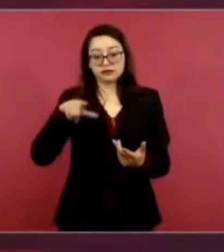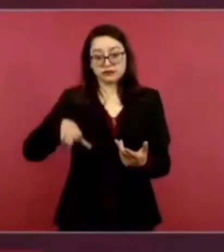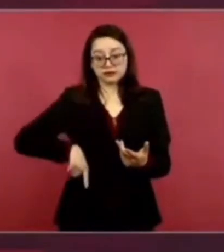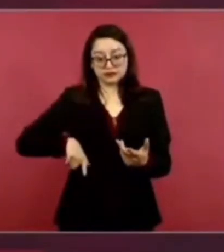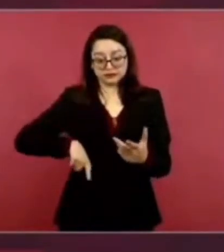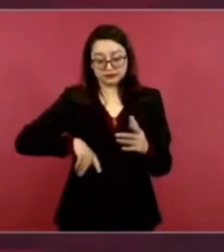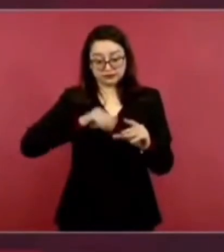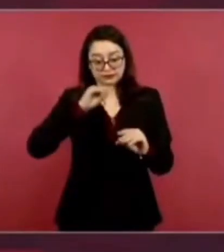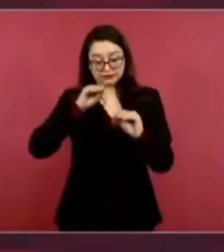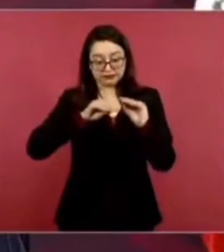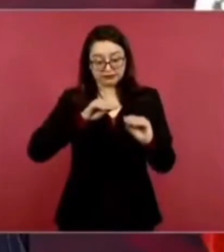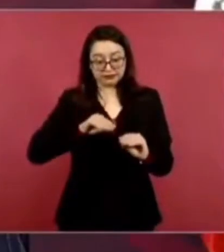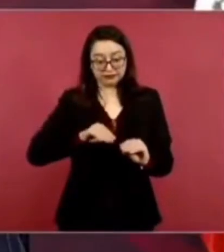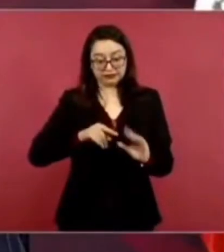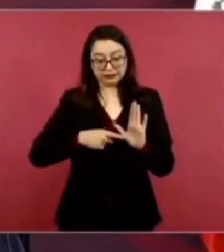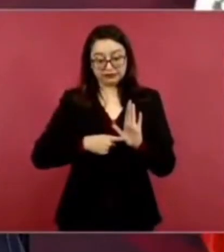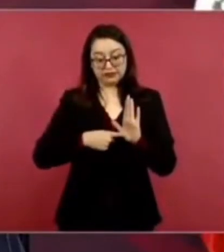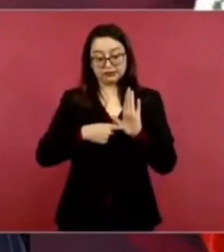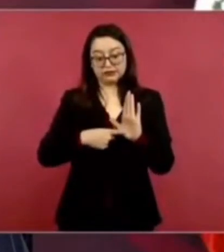pero